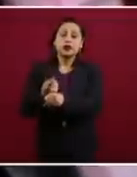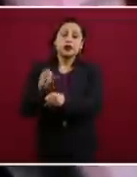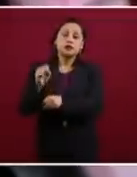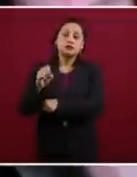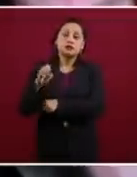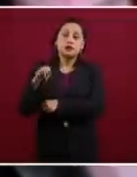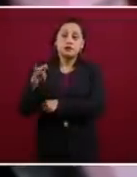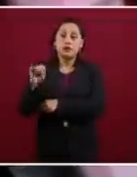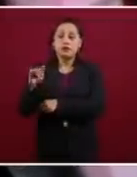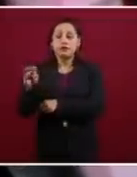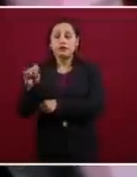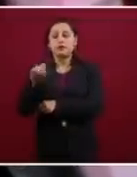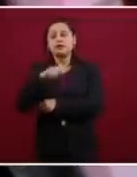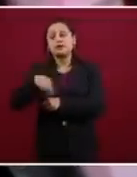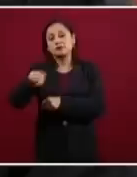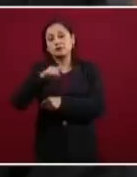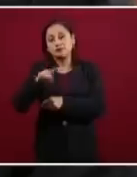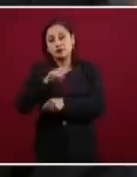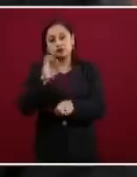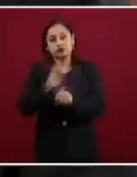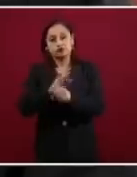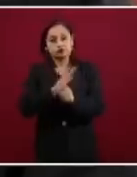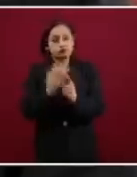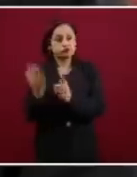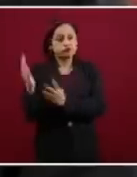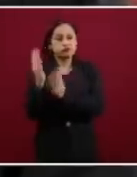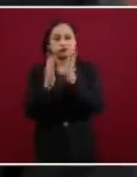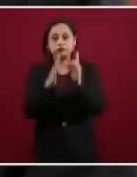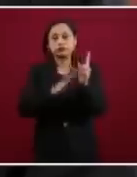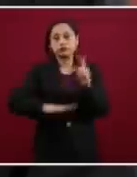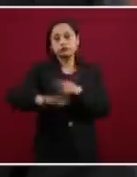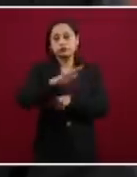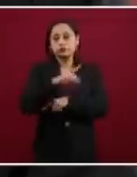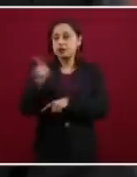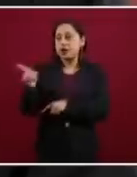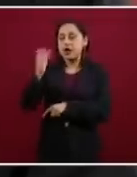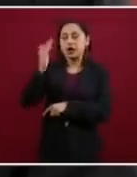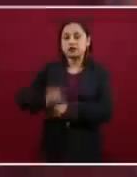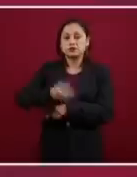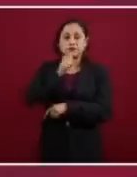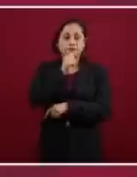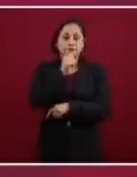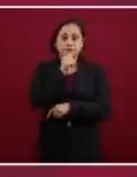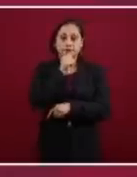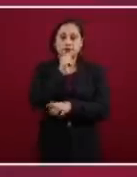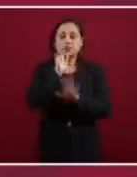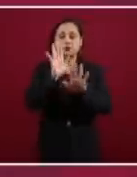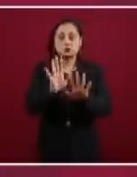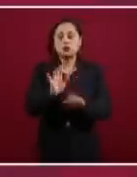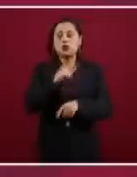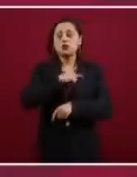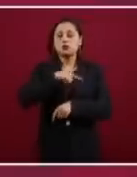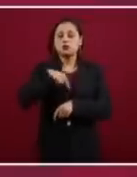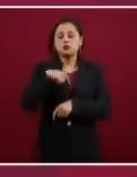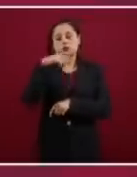es un proceso entonces vamos a buscar la manera de resolverlo